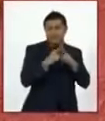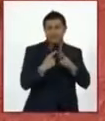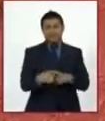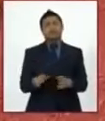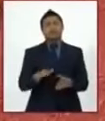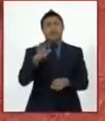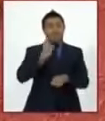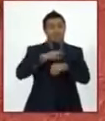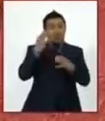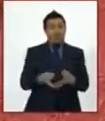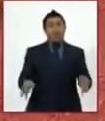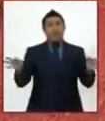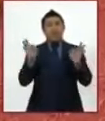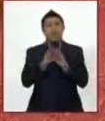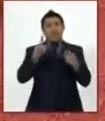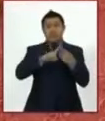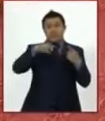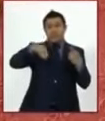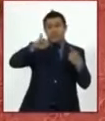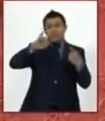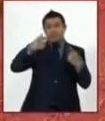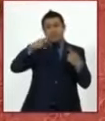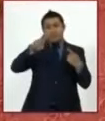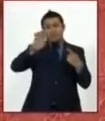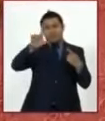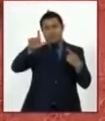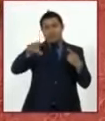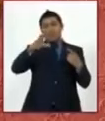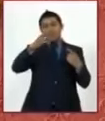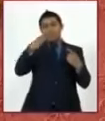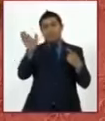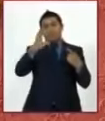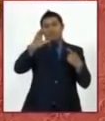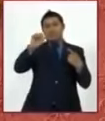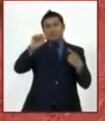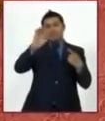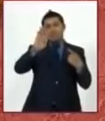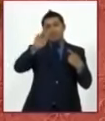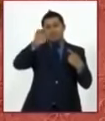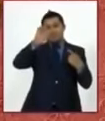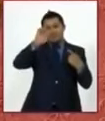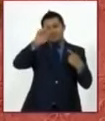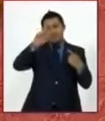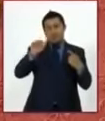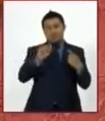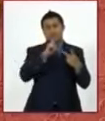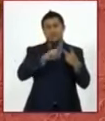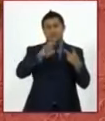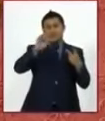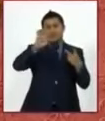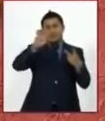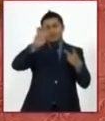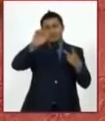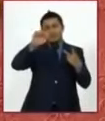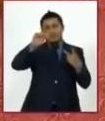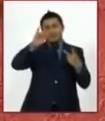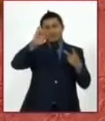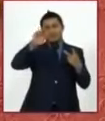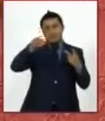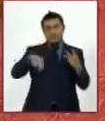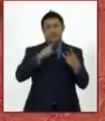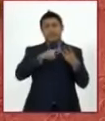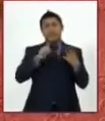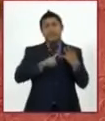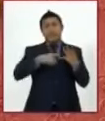se encontraban Miguel Cabrera, Cristóbal de Villalpando, Sebastián López de Arteaga, la familia de